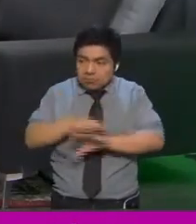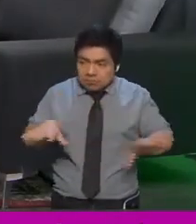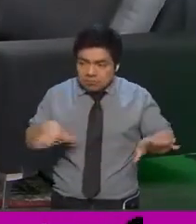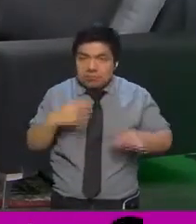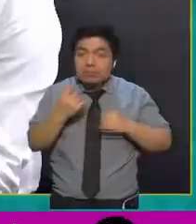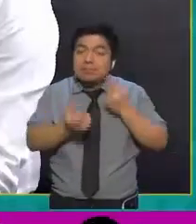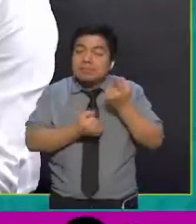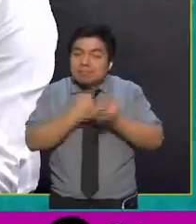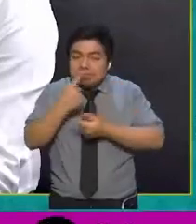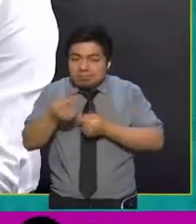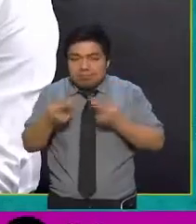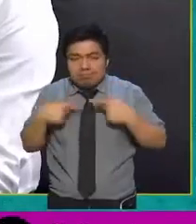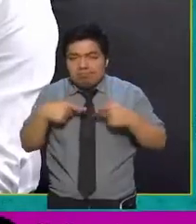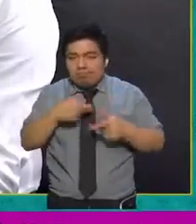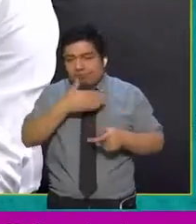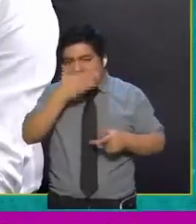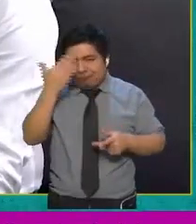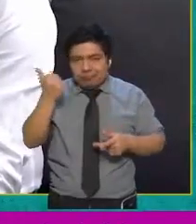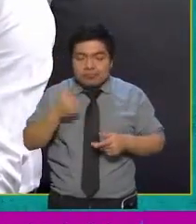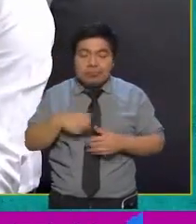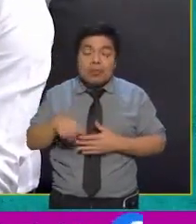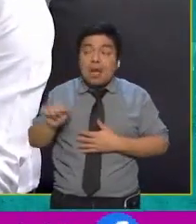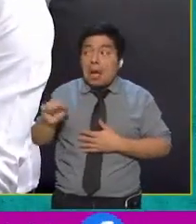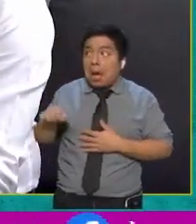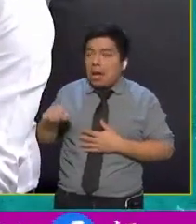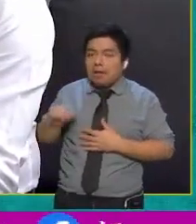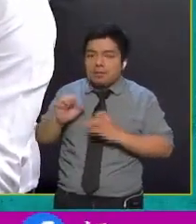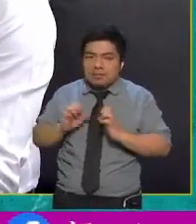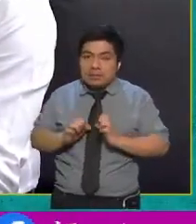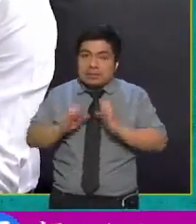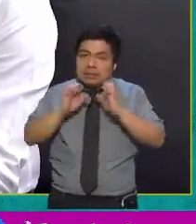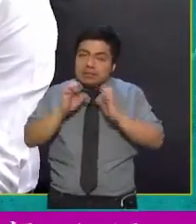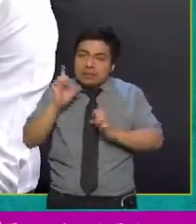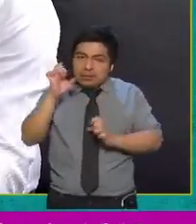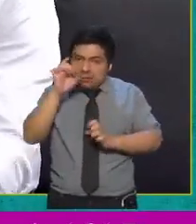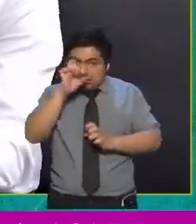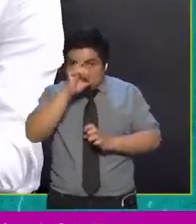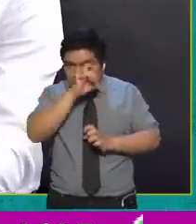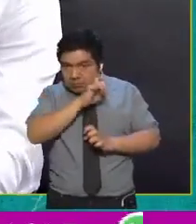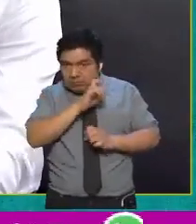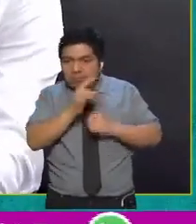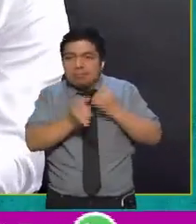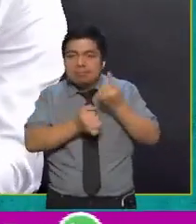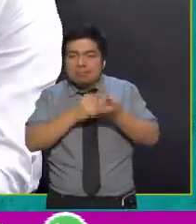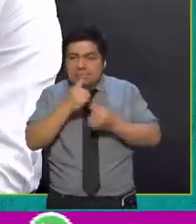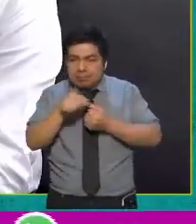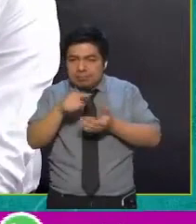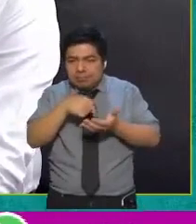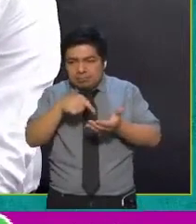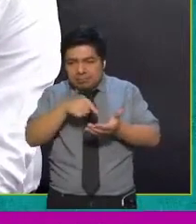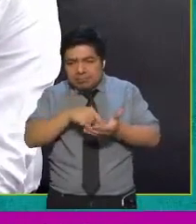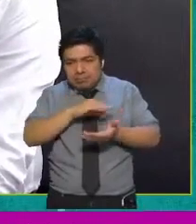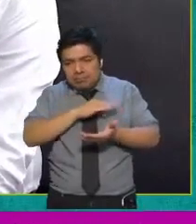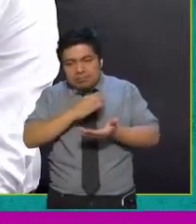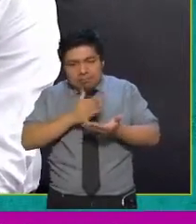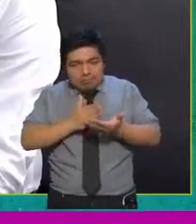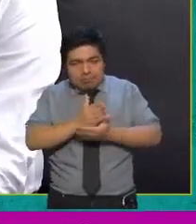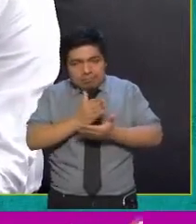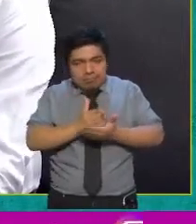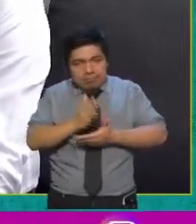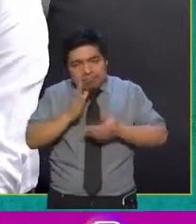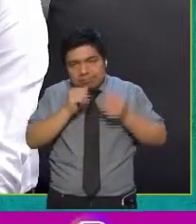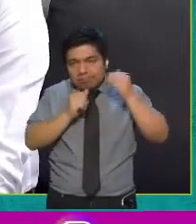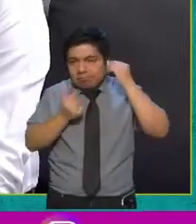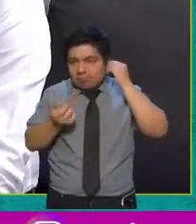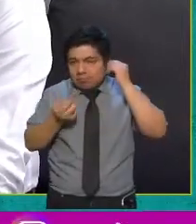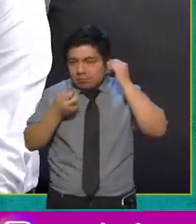que que pues no no este digamos que pues que vive en edificio y es muy complicado luego este hay ciertas zonas que les abran entonces Eh pues